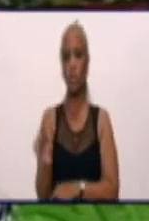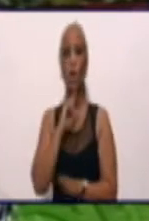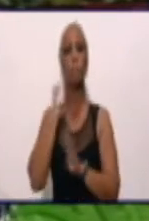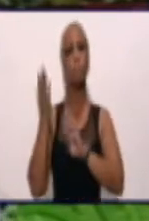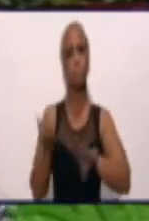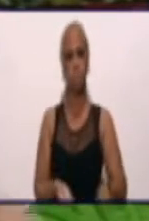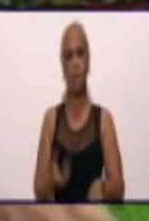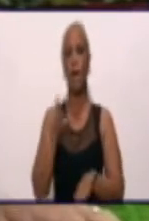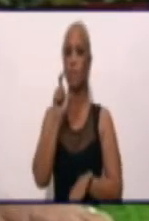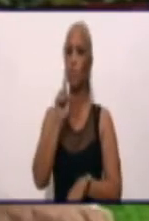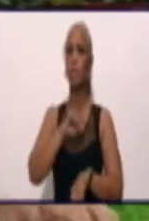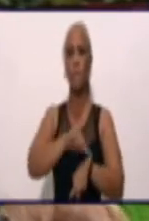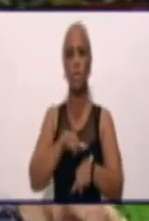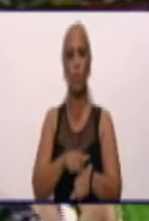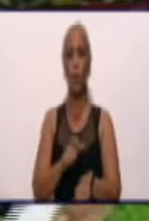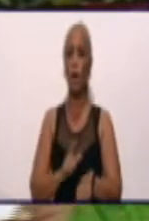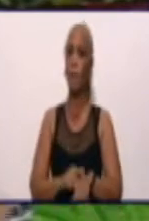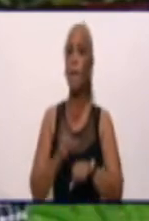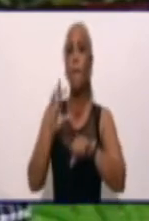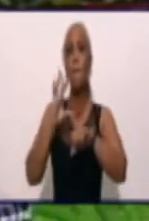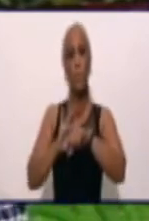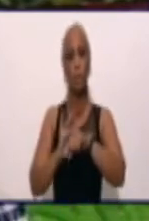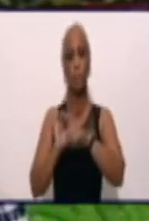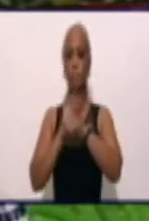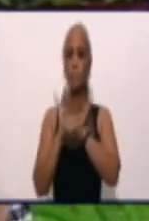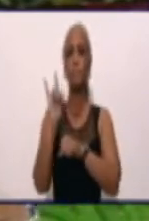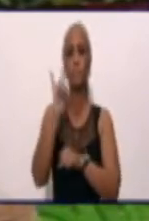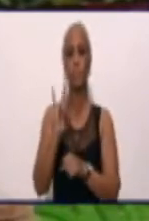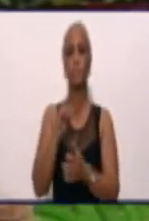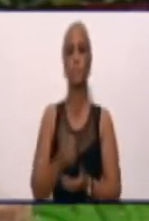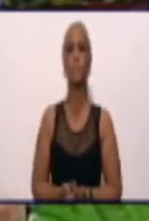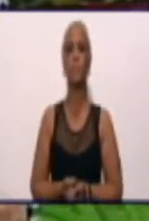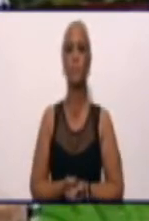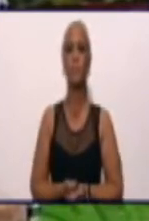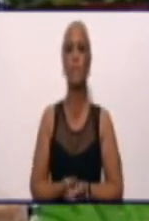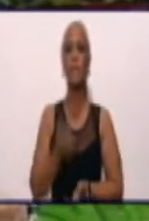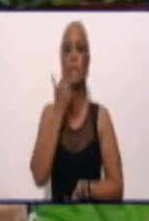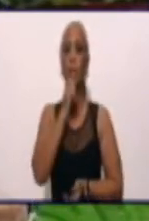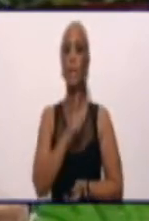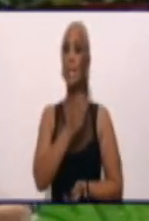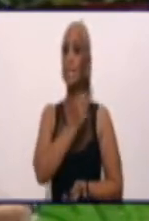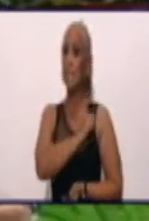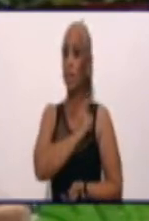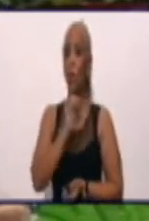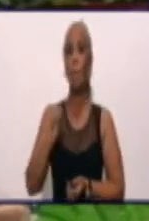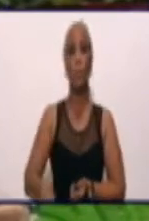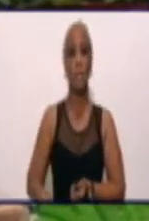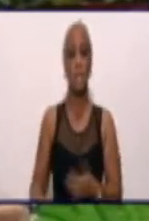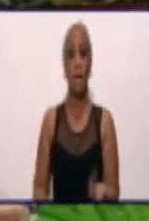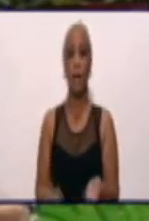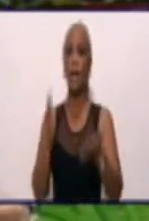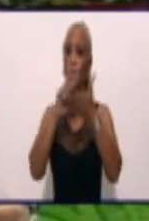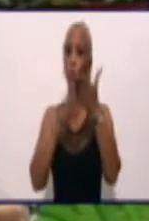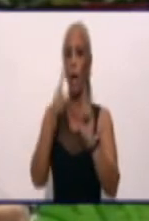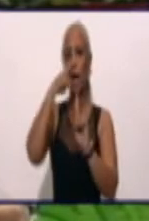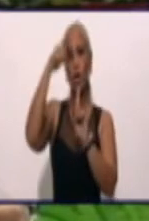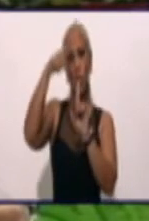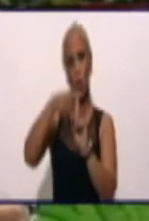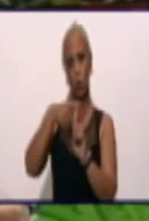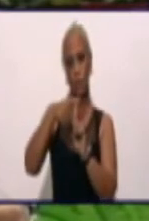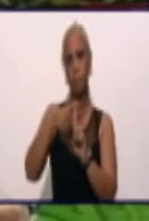en las últimas horas a consecuencia de la COVID-19. También quiero aprovechar para dar lectura a esta nota.